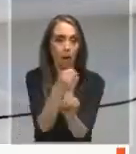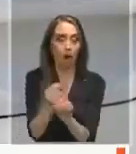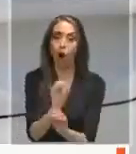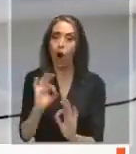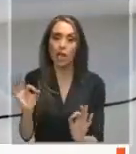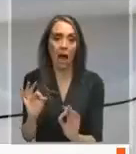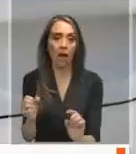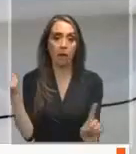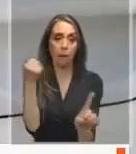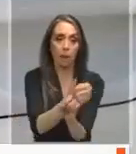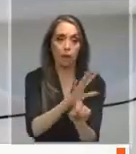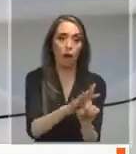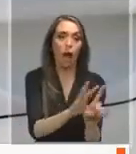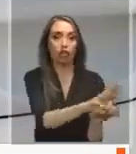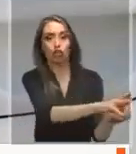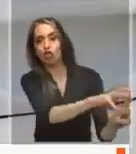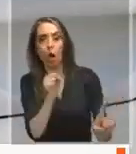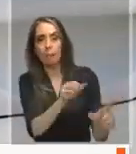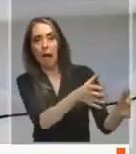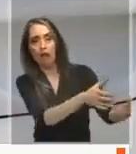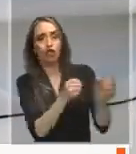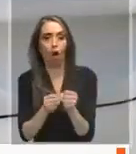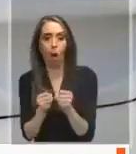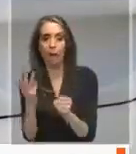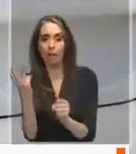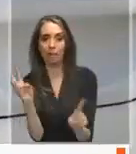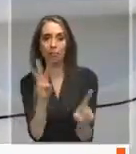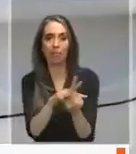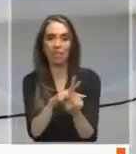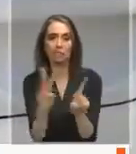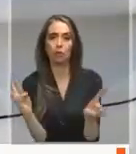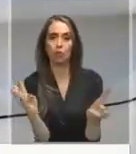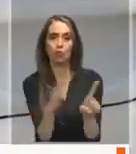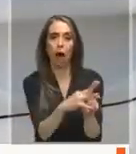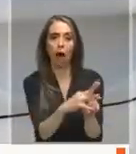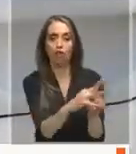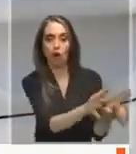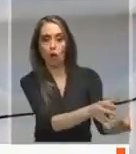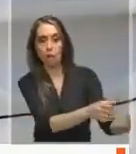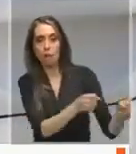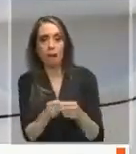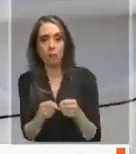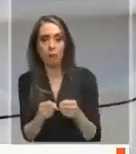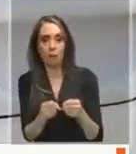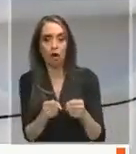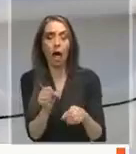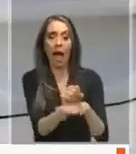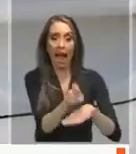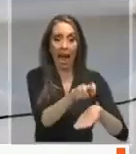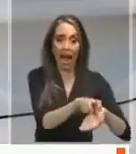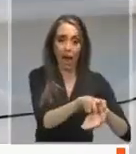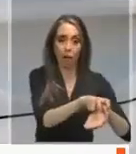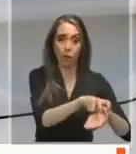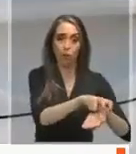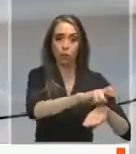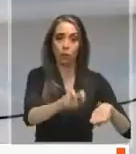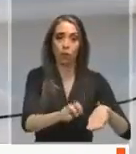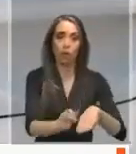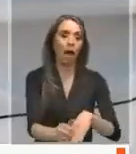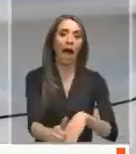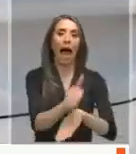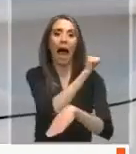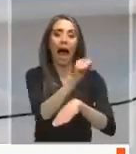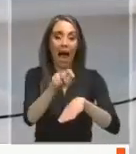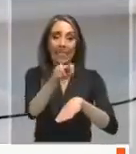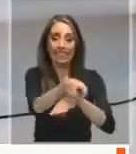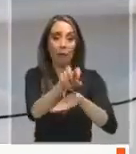le pegaron, lo pescaron y lo, como entre tres o cuatro, lo cambiaron de asiento, lo tiraron para atrás y se